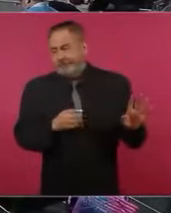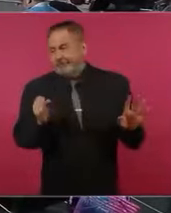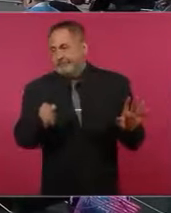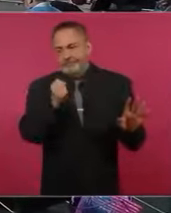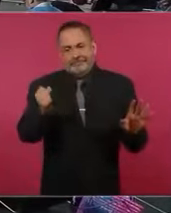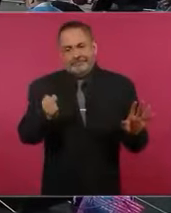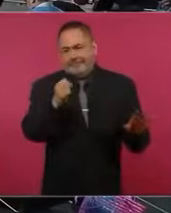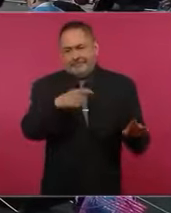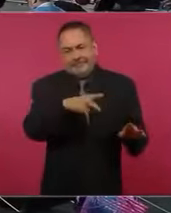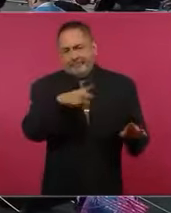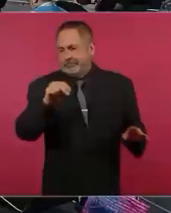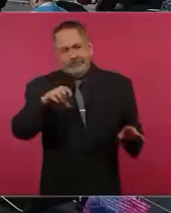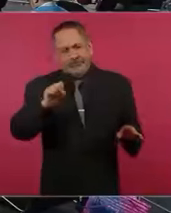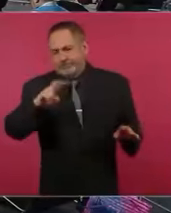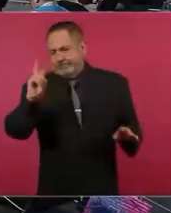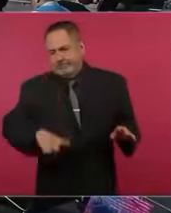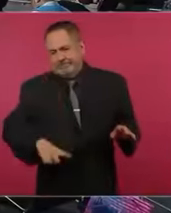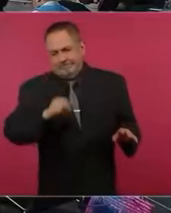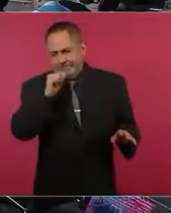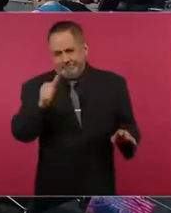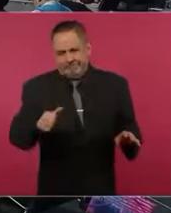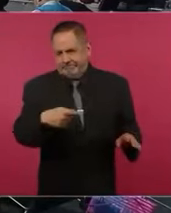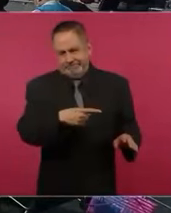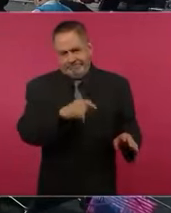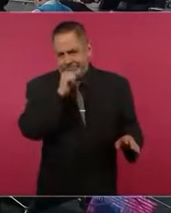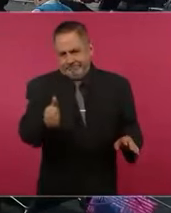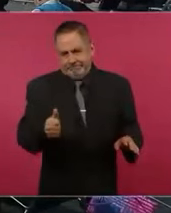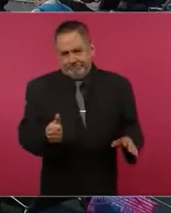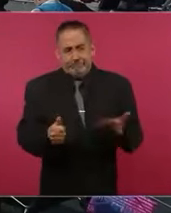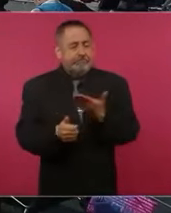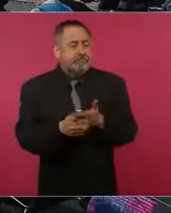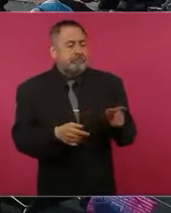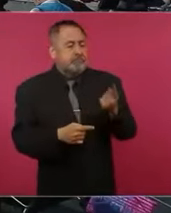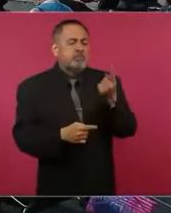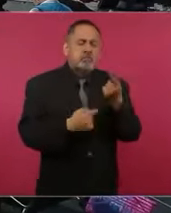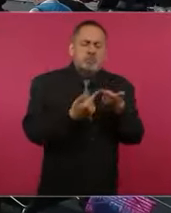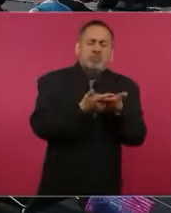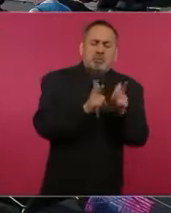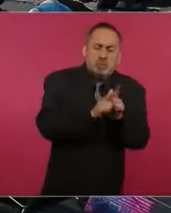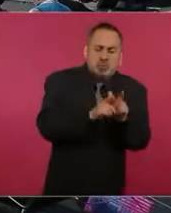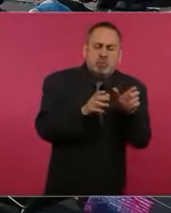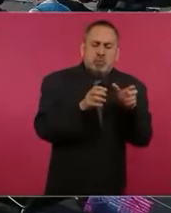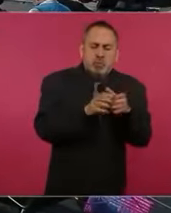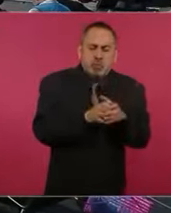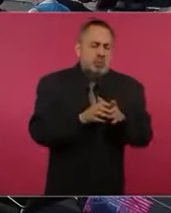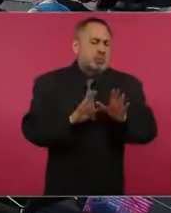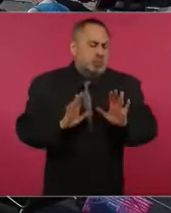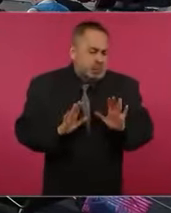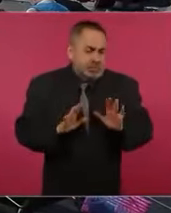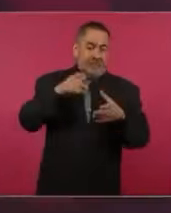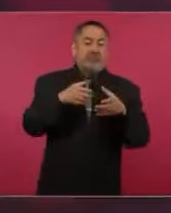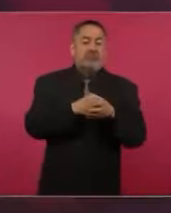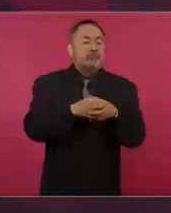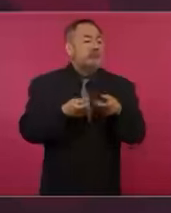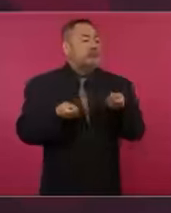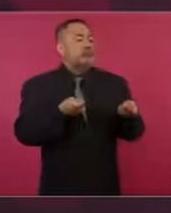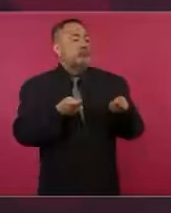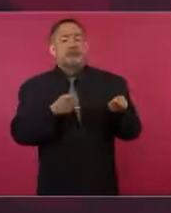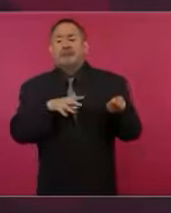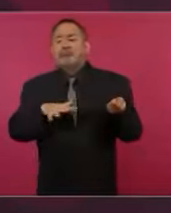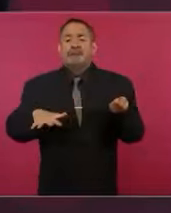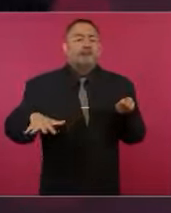afortunadamente no es cierta. Ellos pertenecen a un grupo, sí, era el grupo dominante,